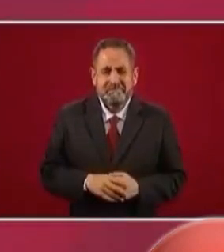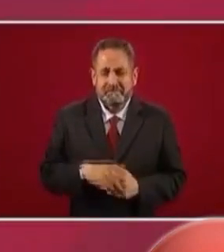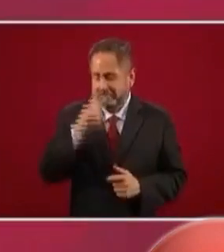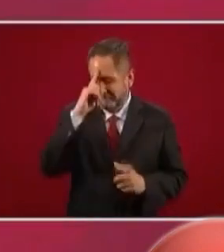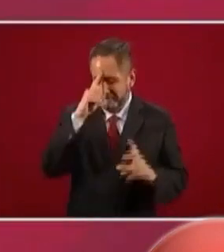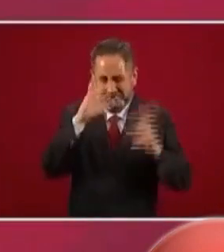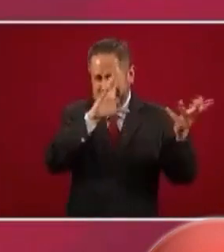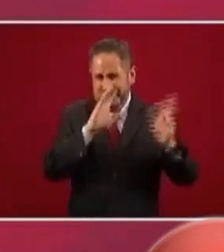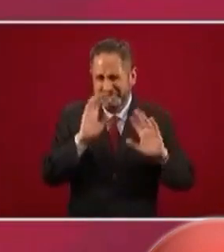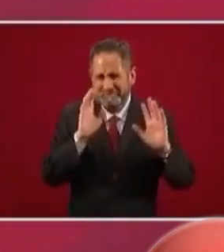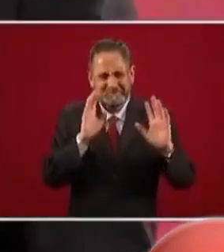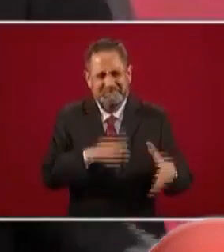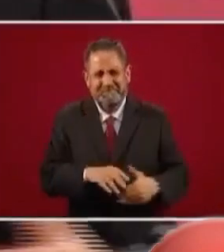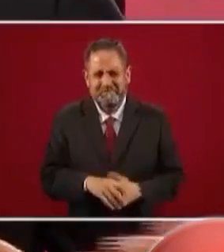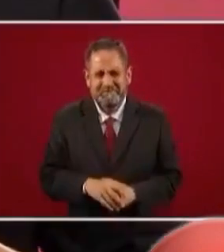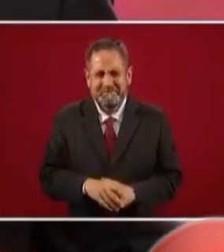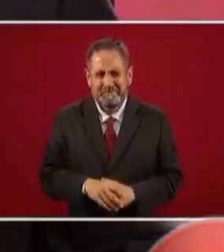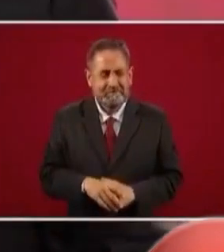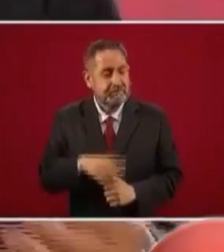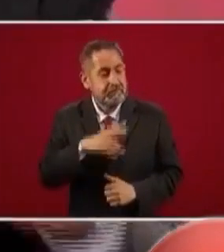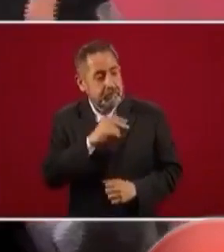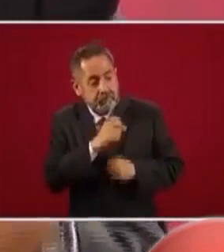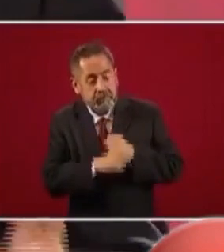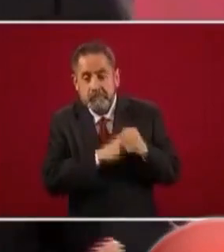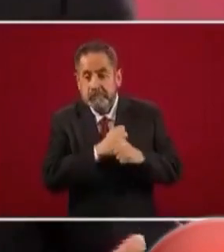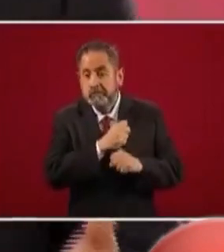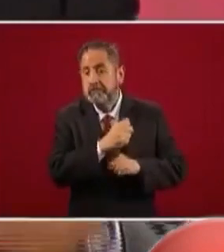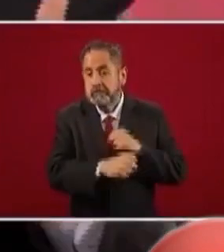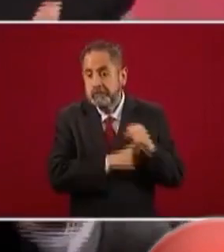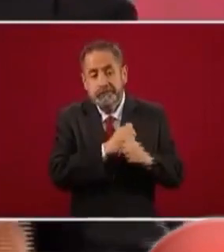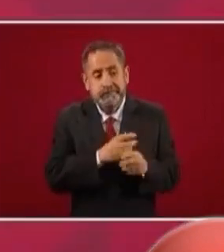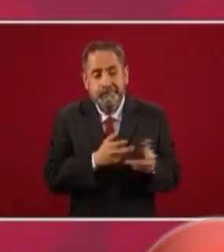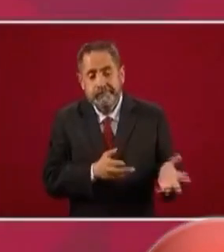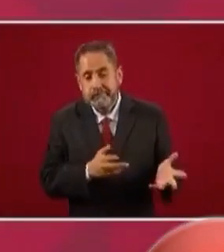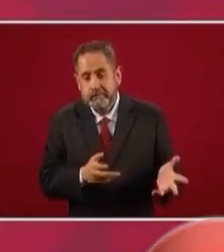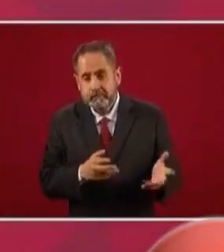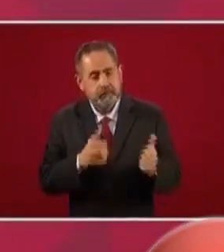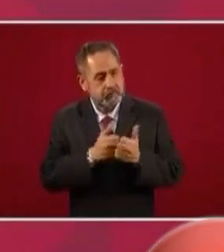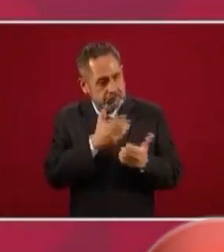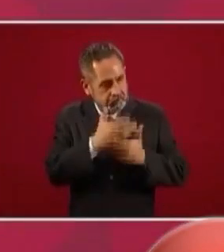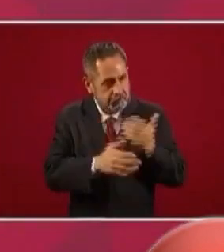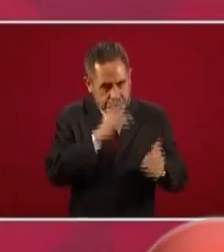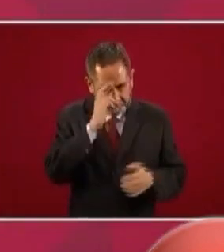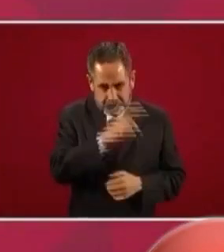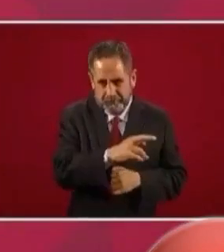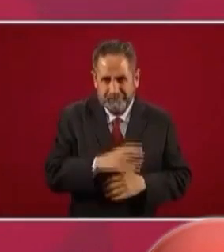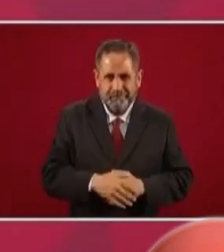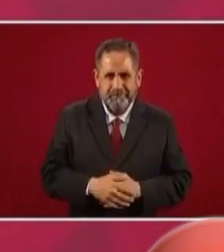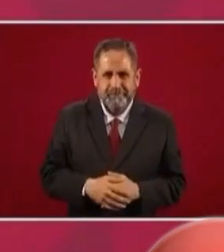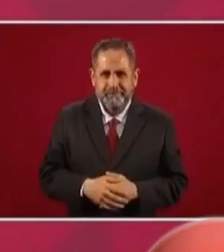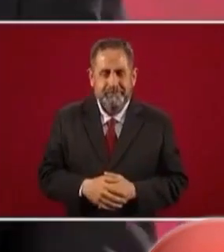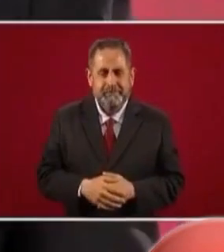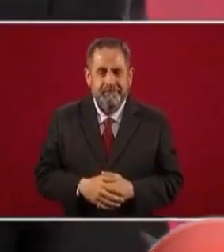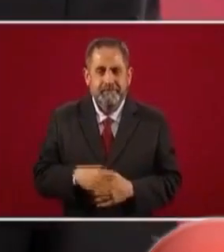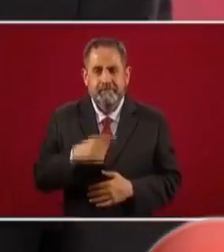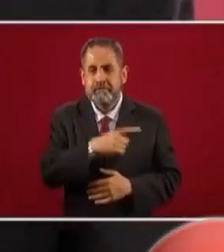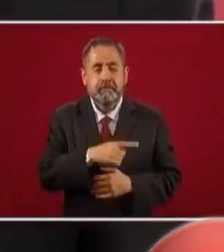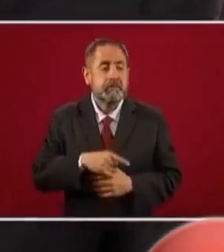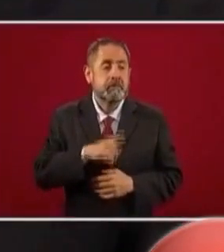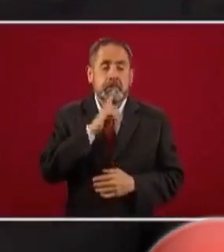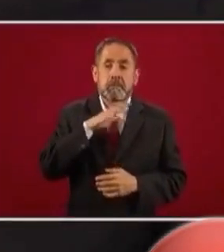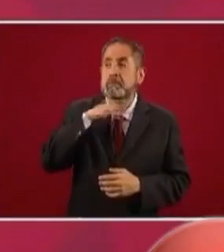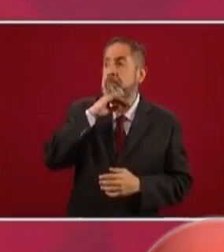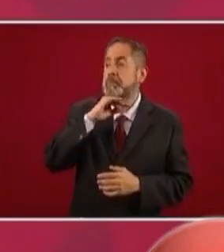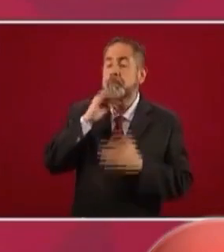desquiciados. Durante mucho tiempo, con todo respeto, se hicieron de la